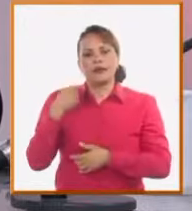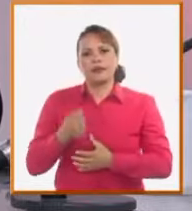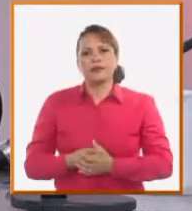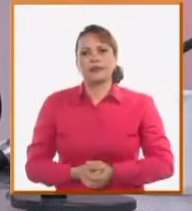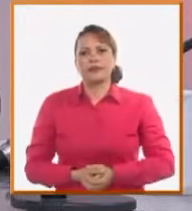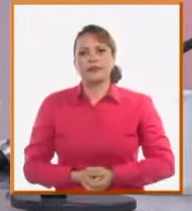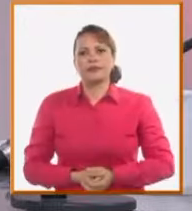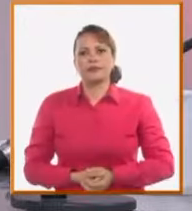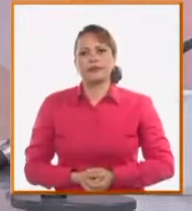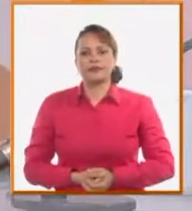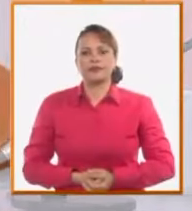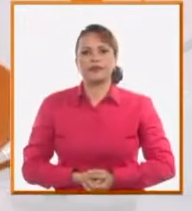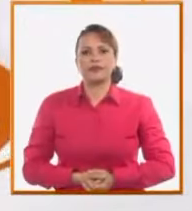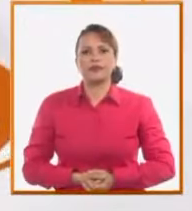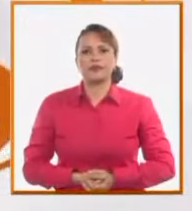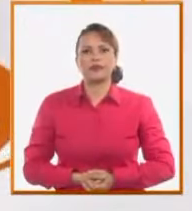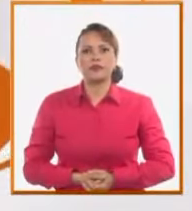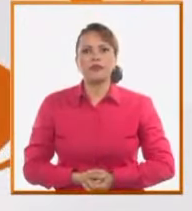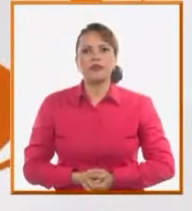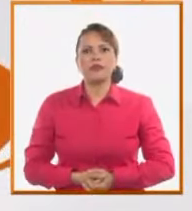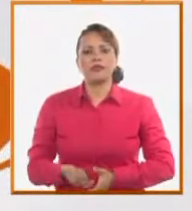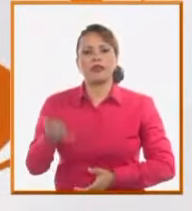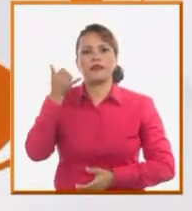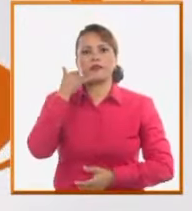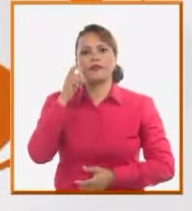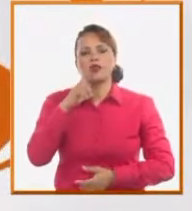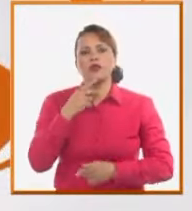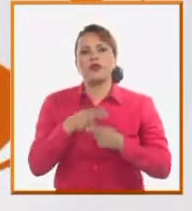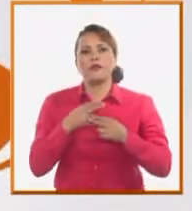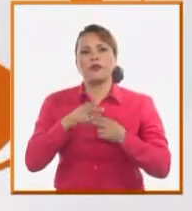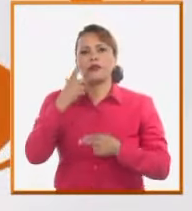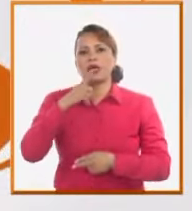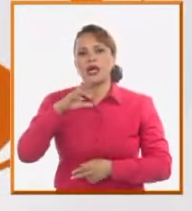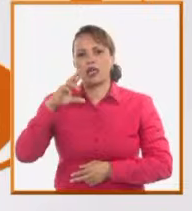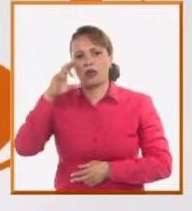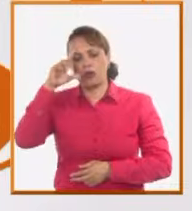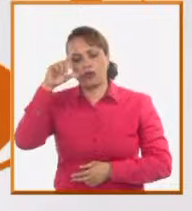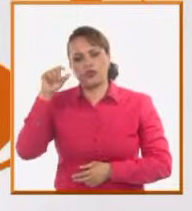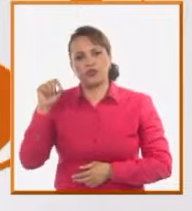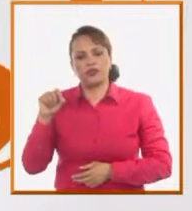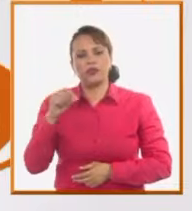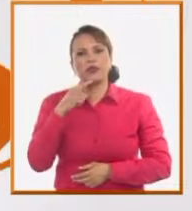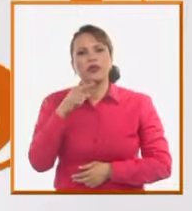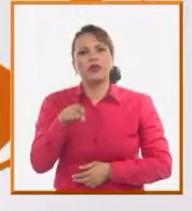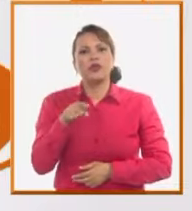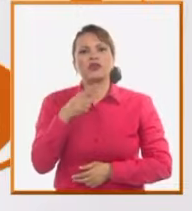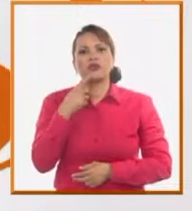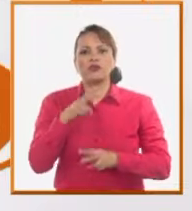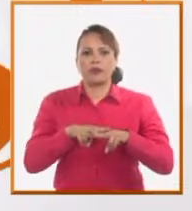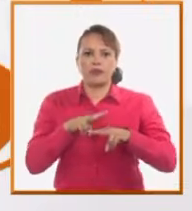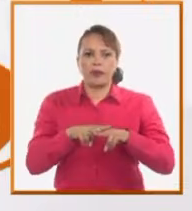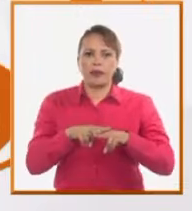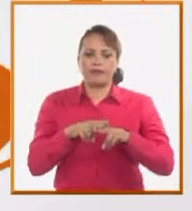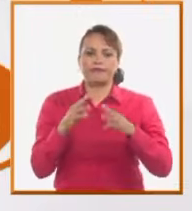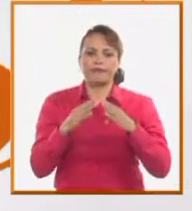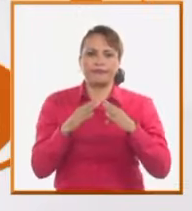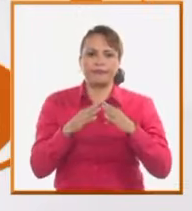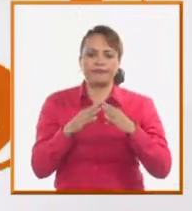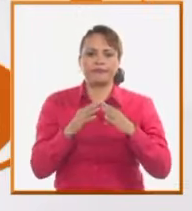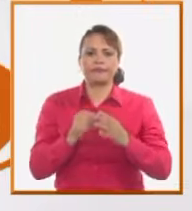ellas. Me llamo Carlos Manuel Castro Noriega y soy de La Habana. Y